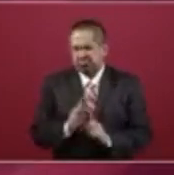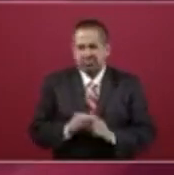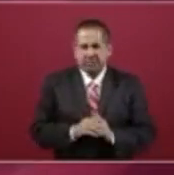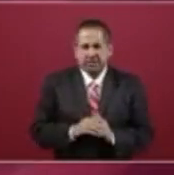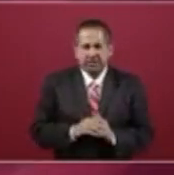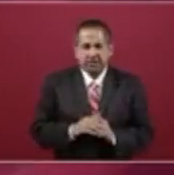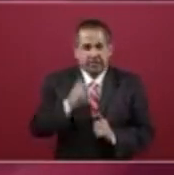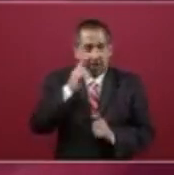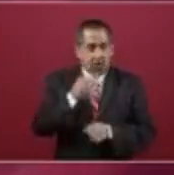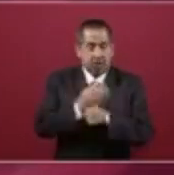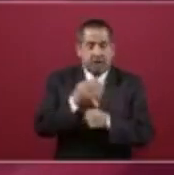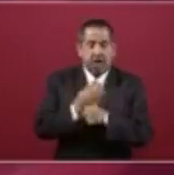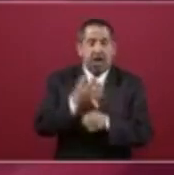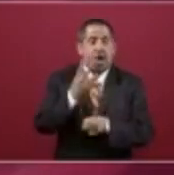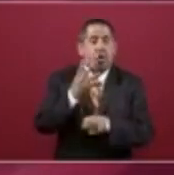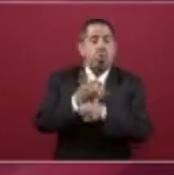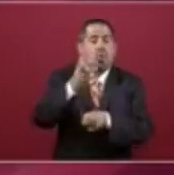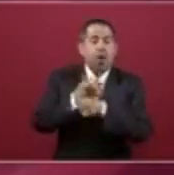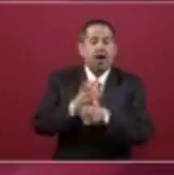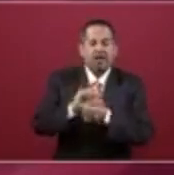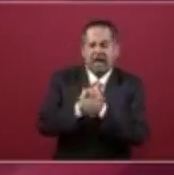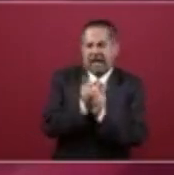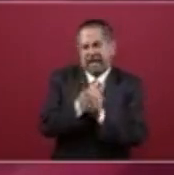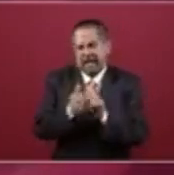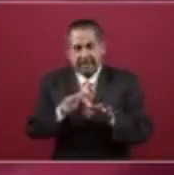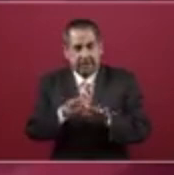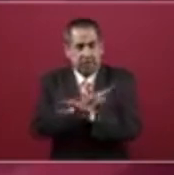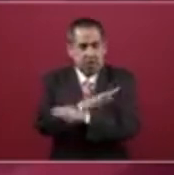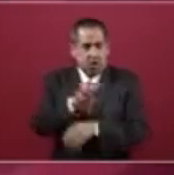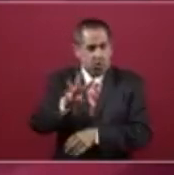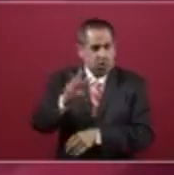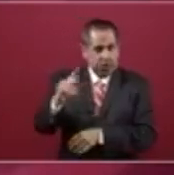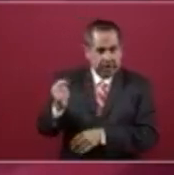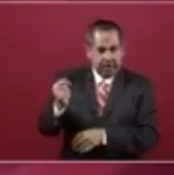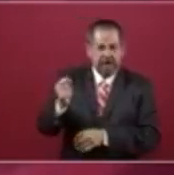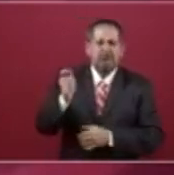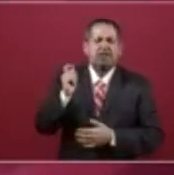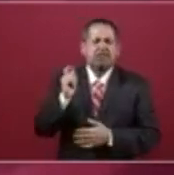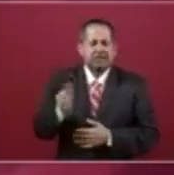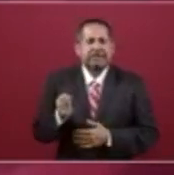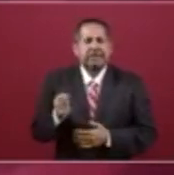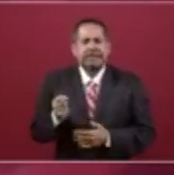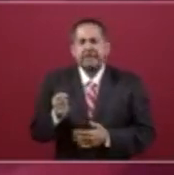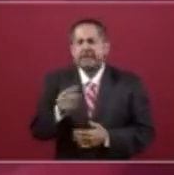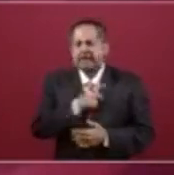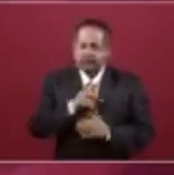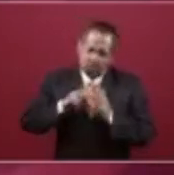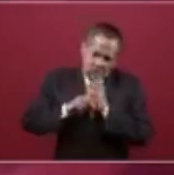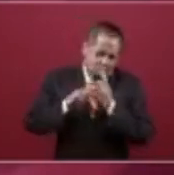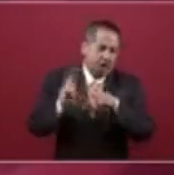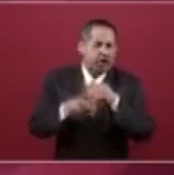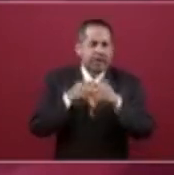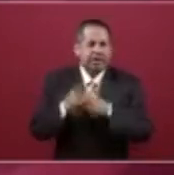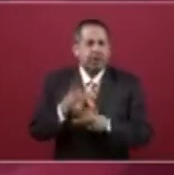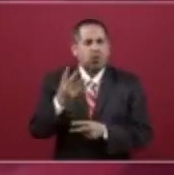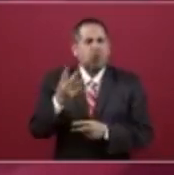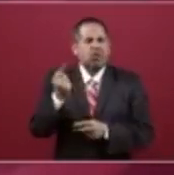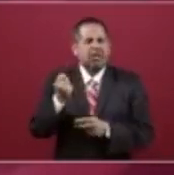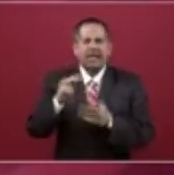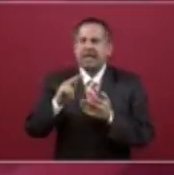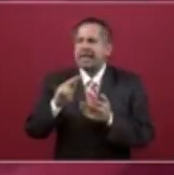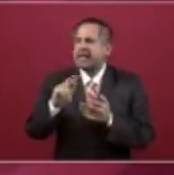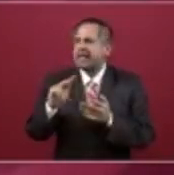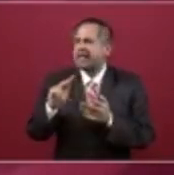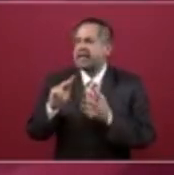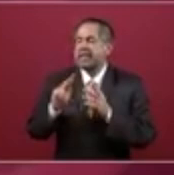la cuarta transformación tiene que significar el renacimiento también